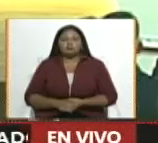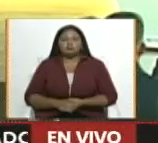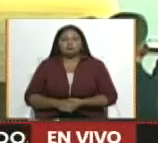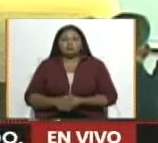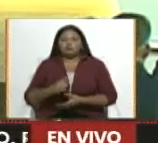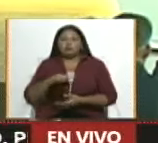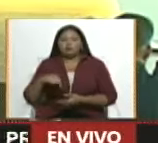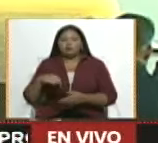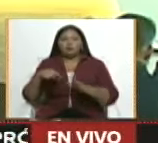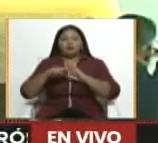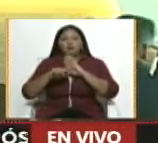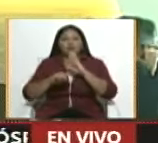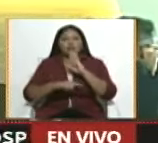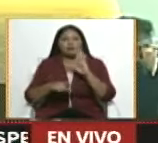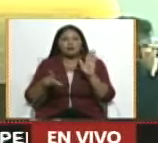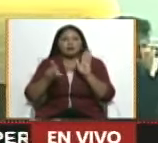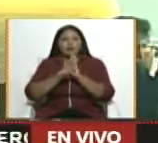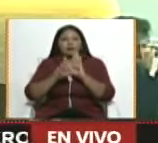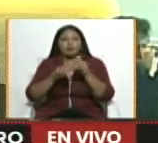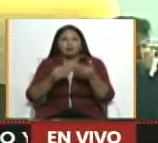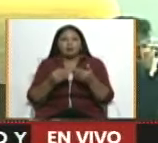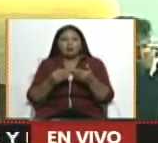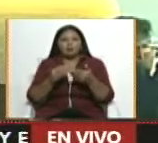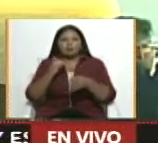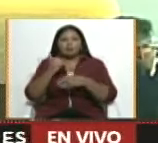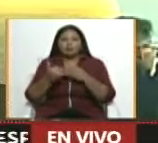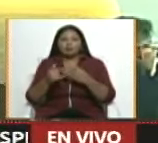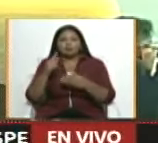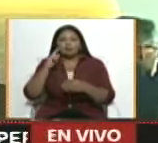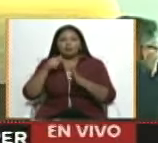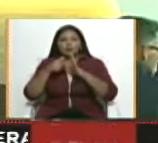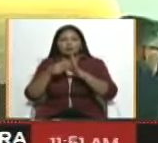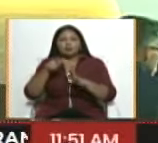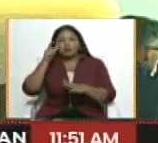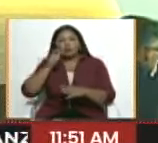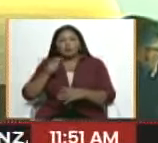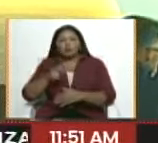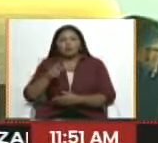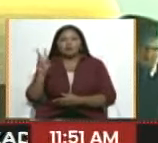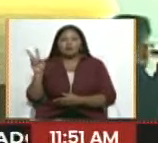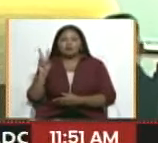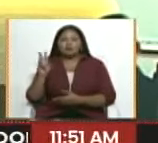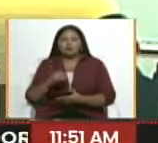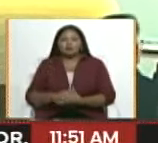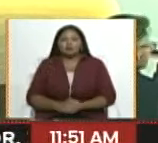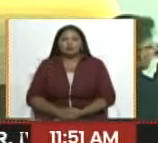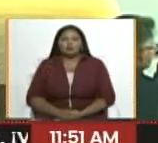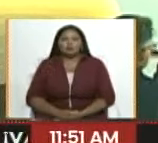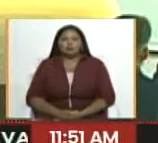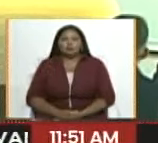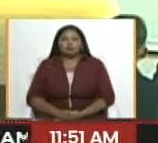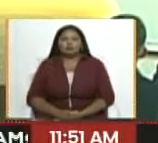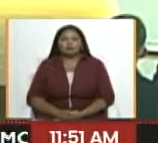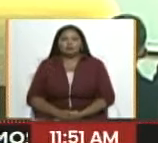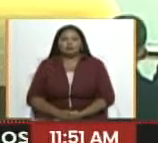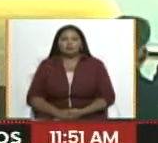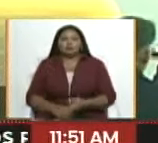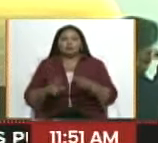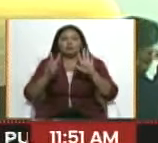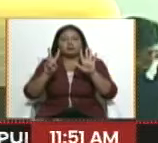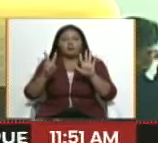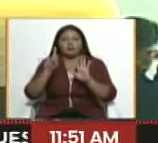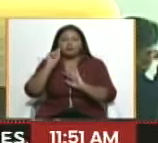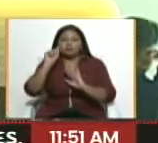legal y la programación que se presentó ante el pueblo de Venezuela, con 7 puntos que se han